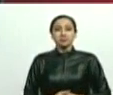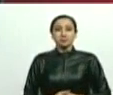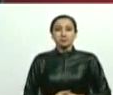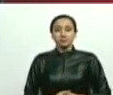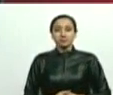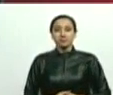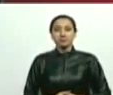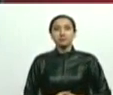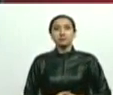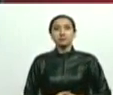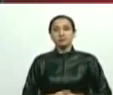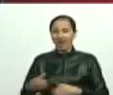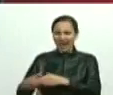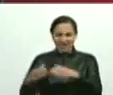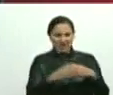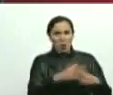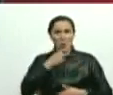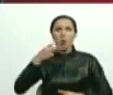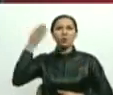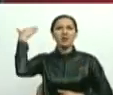de la vieja política.